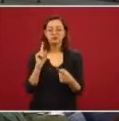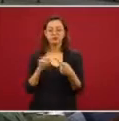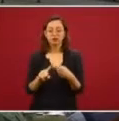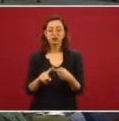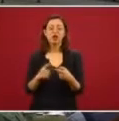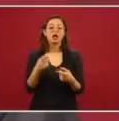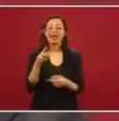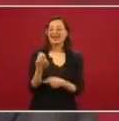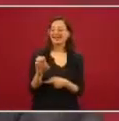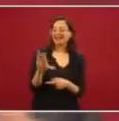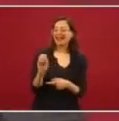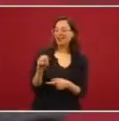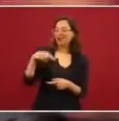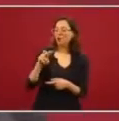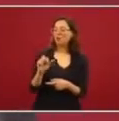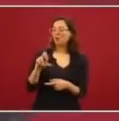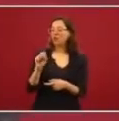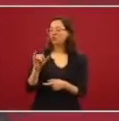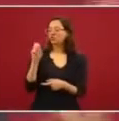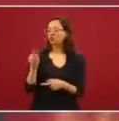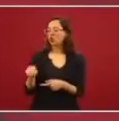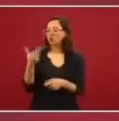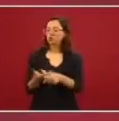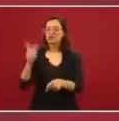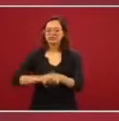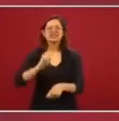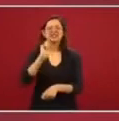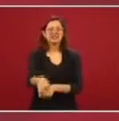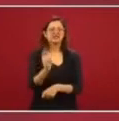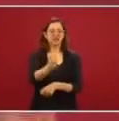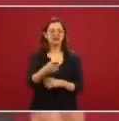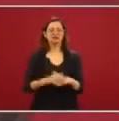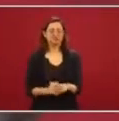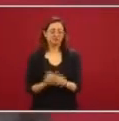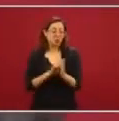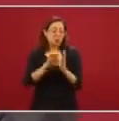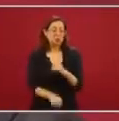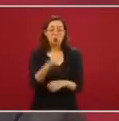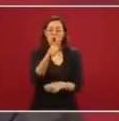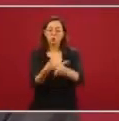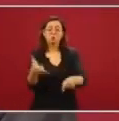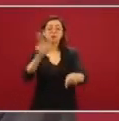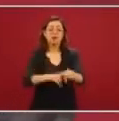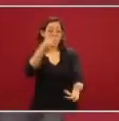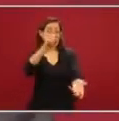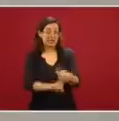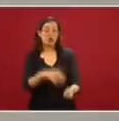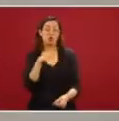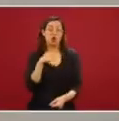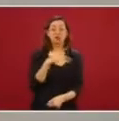hospitalaria esto qué quiere decir si tengo un hospital vamos a ver por un ejemplo de 100 camas y de ese hospital